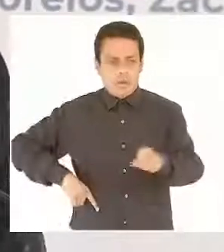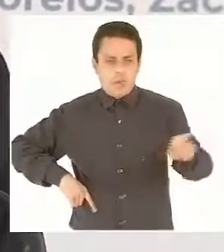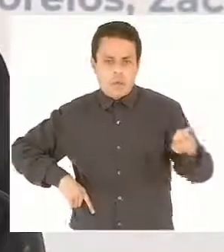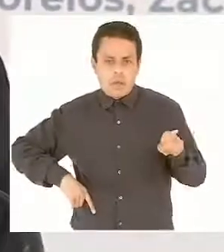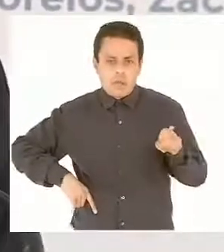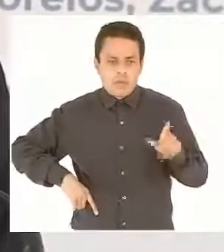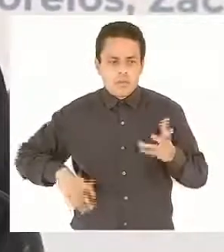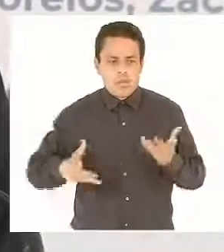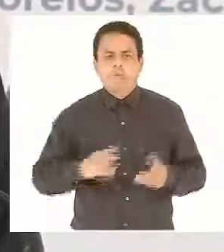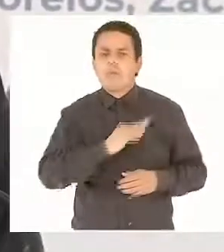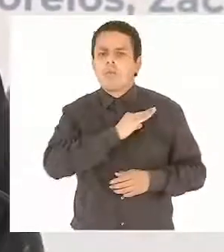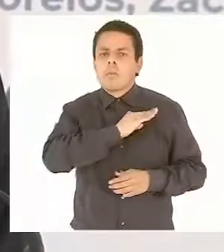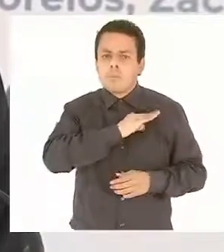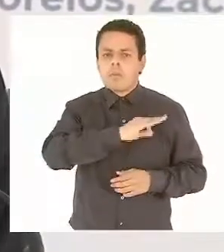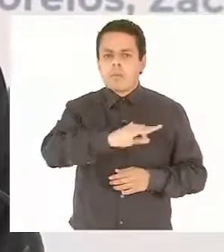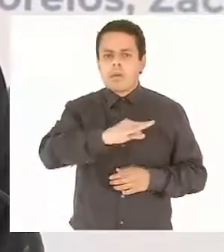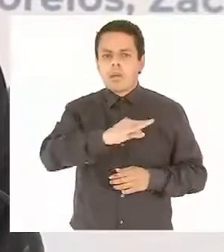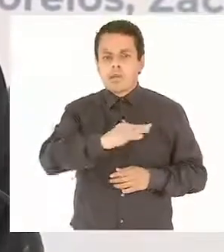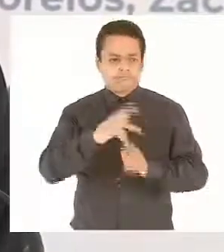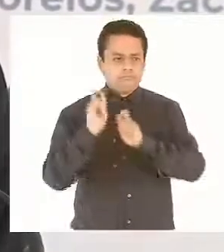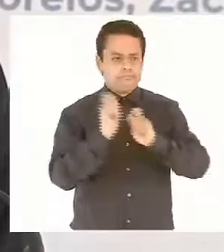cumpla su papel